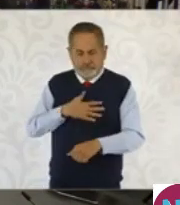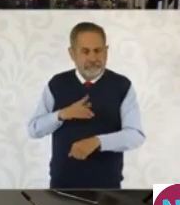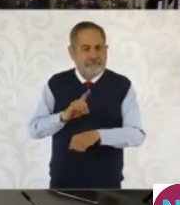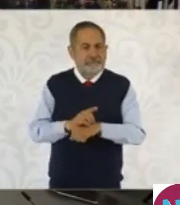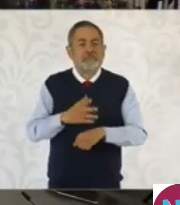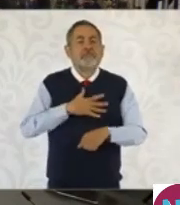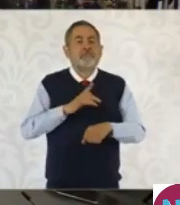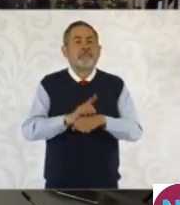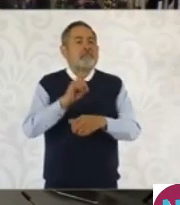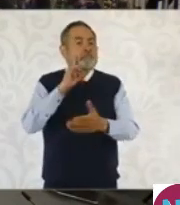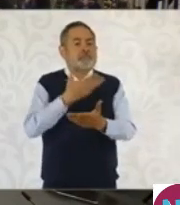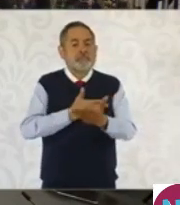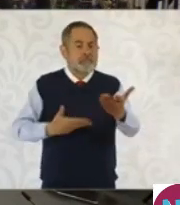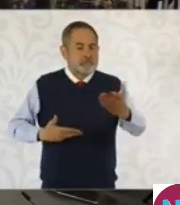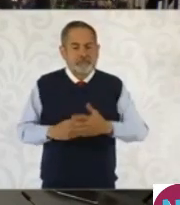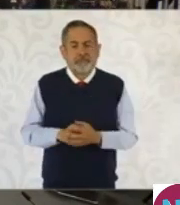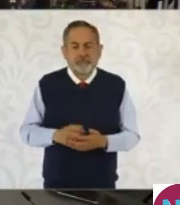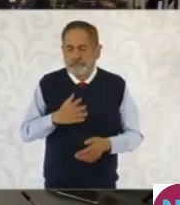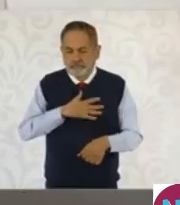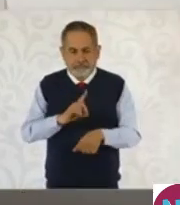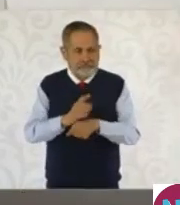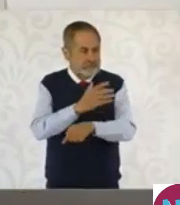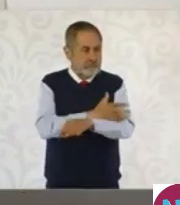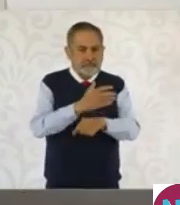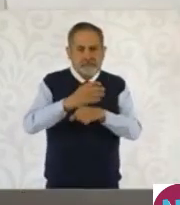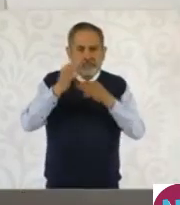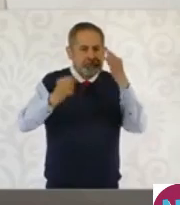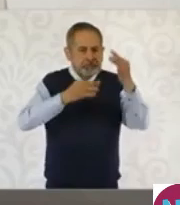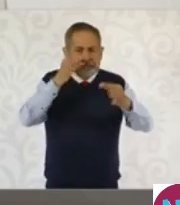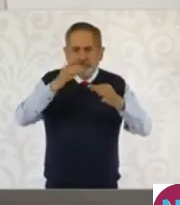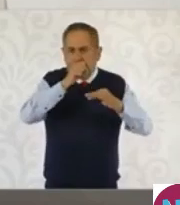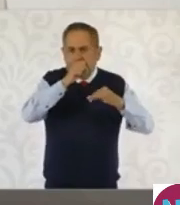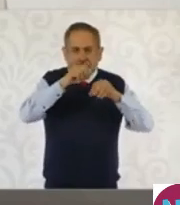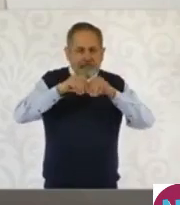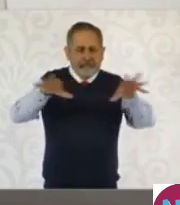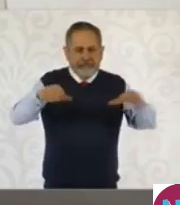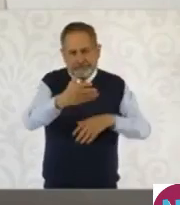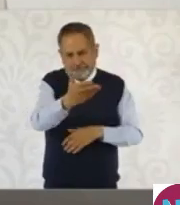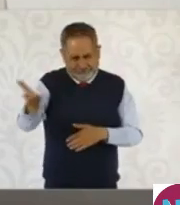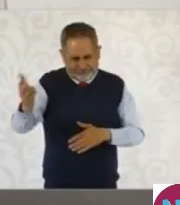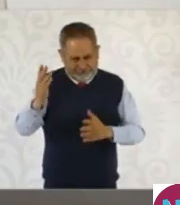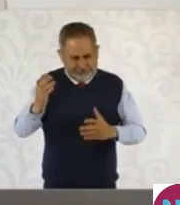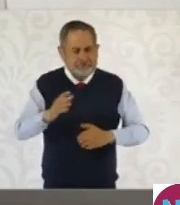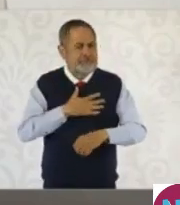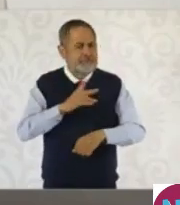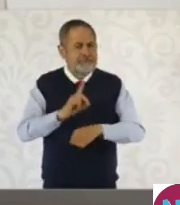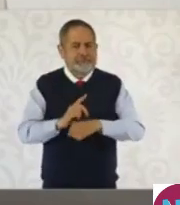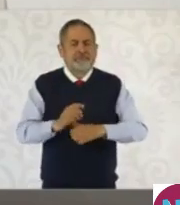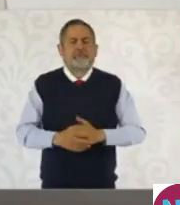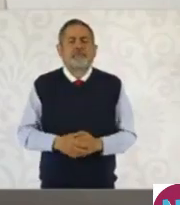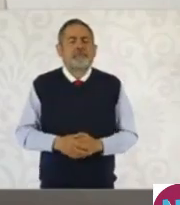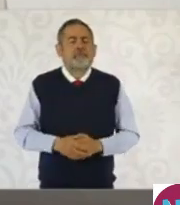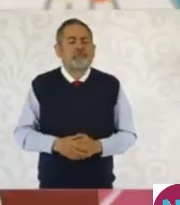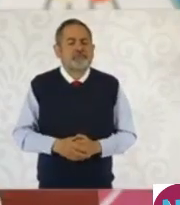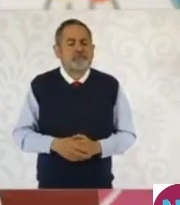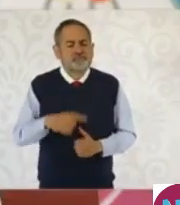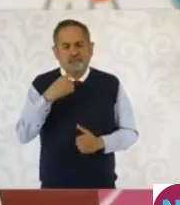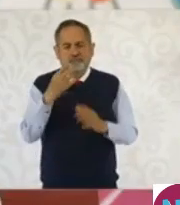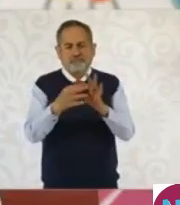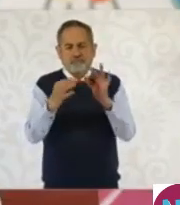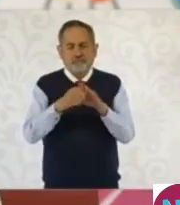Buenos días, presidenta. Buenos días, compañeros de los medios de comunicación. Quiero comentar sobre las